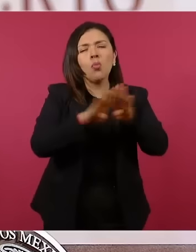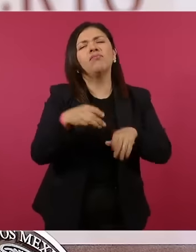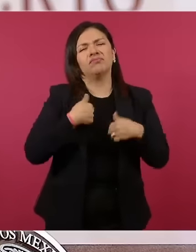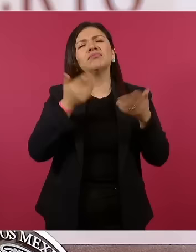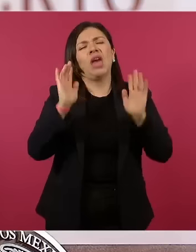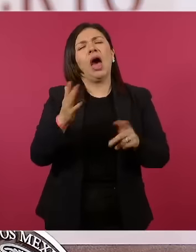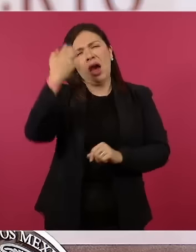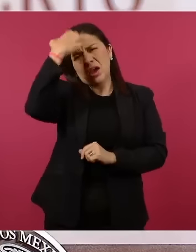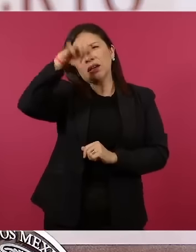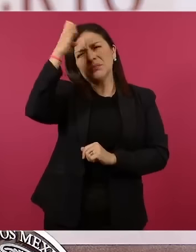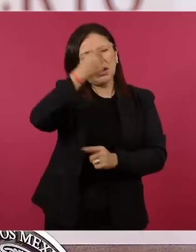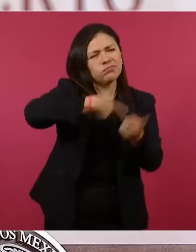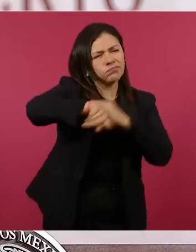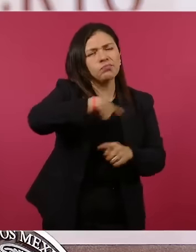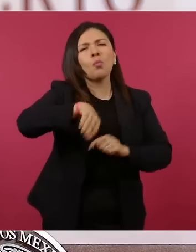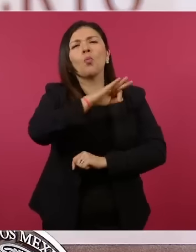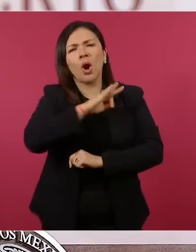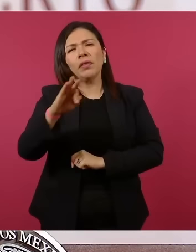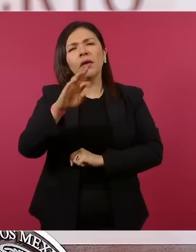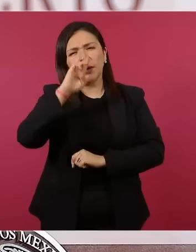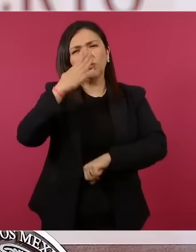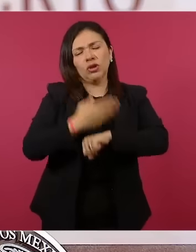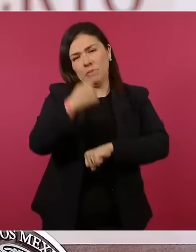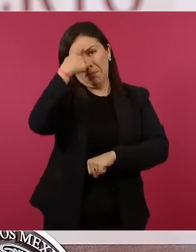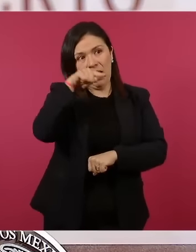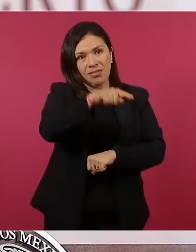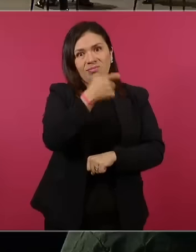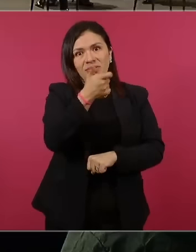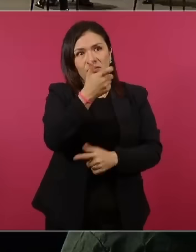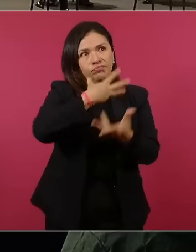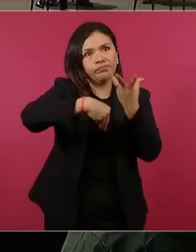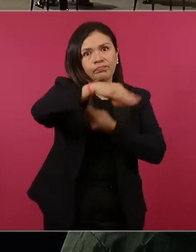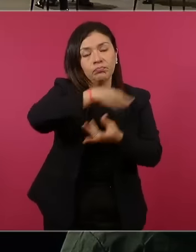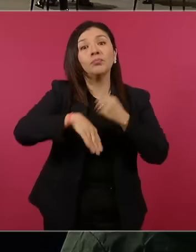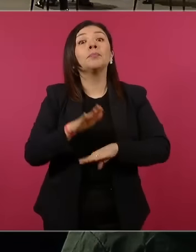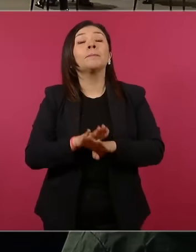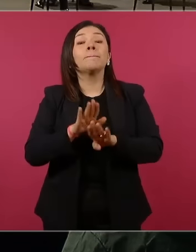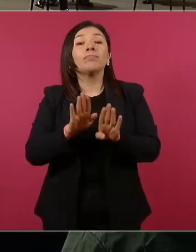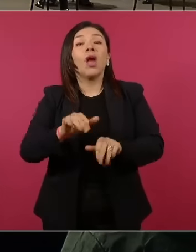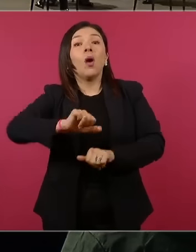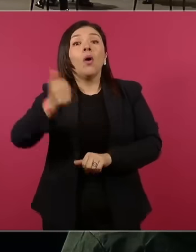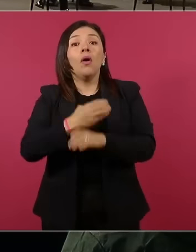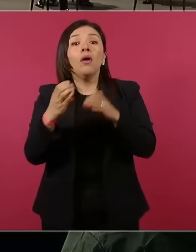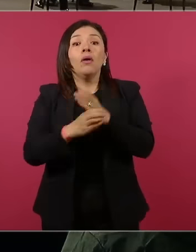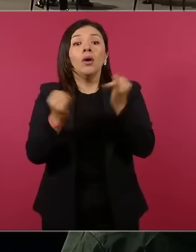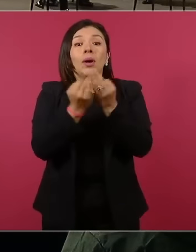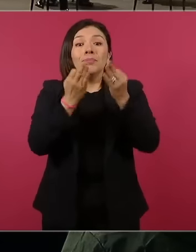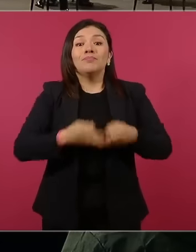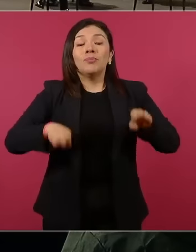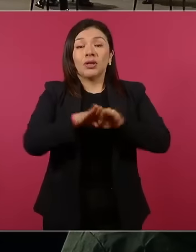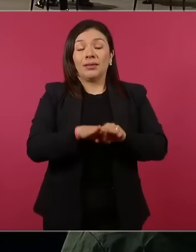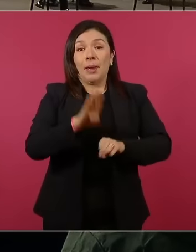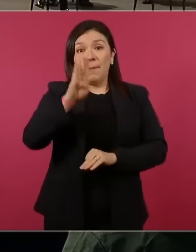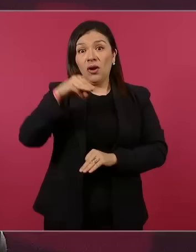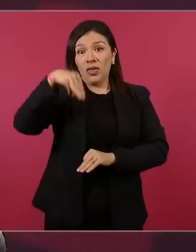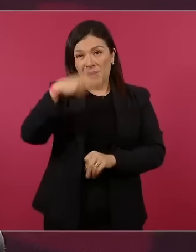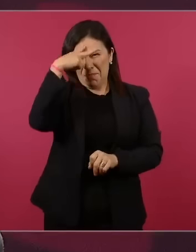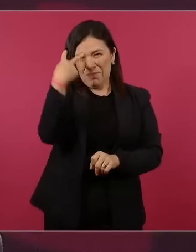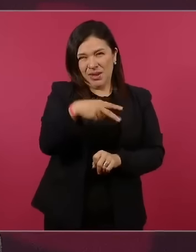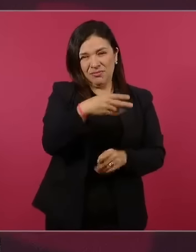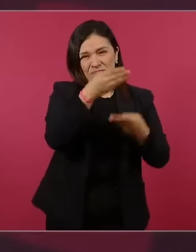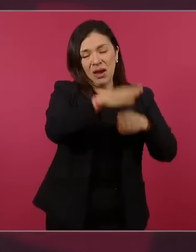del staff para poder administrar este fondo. Algo más que quisiera compartir con ustedes es que el Banco de México dará